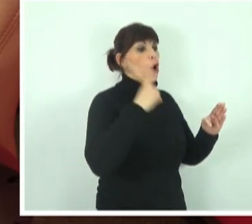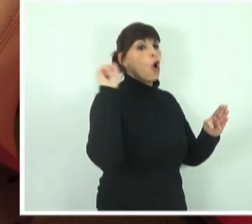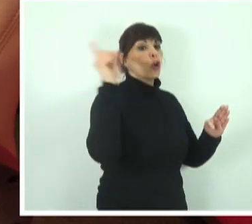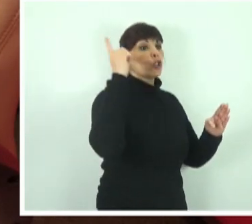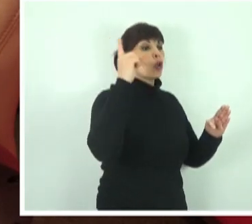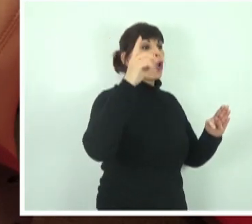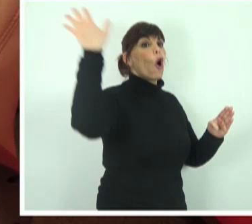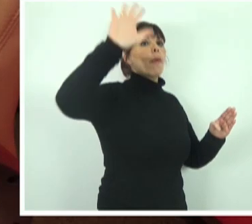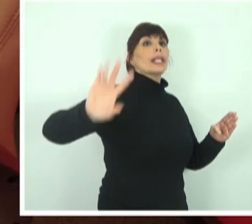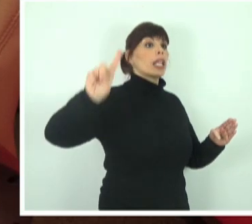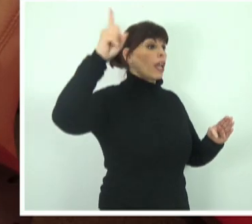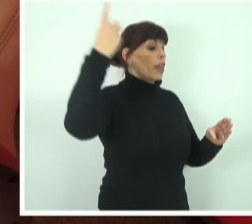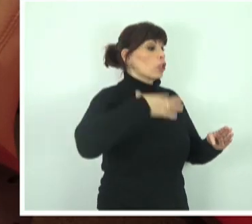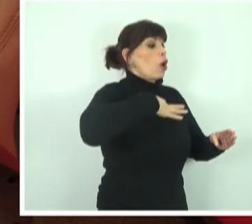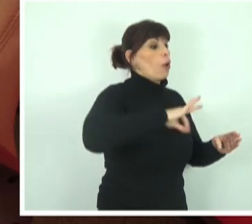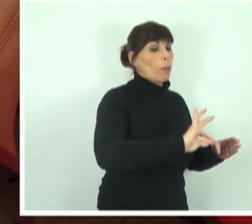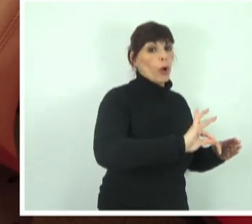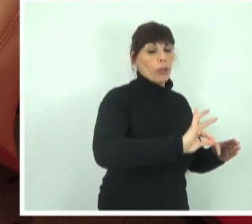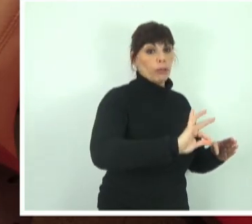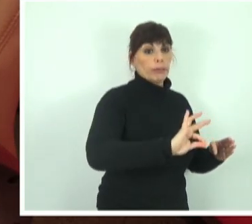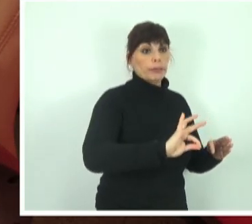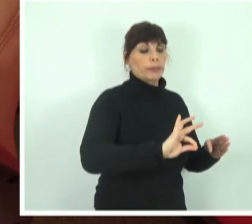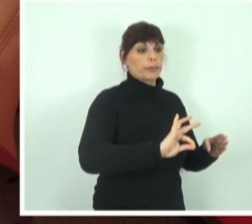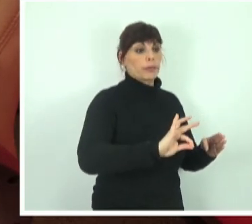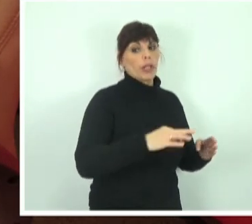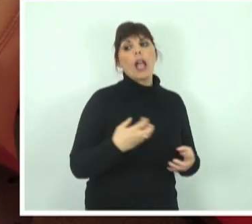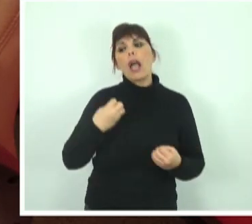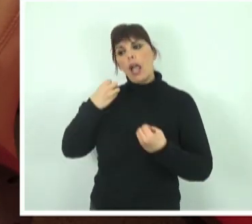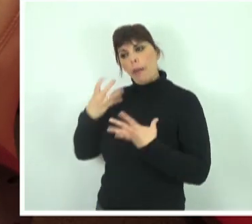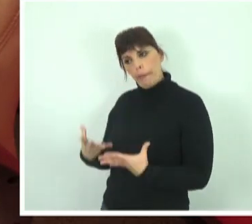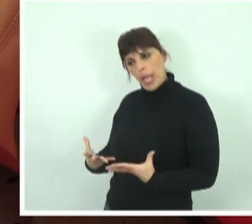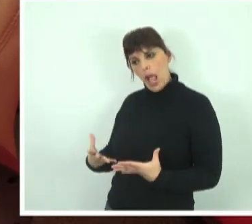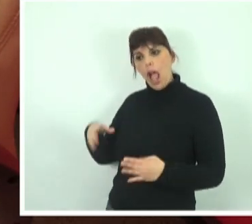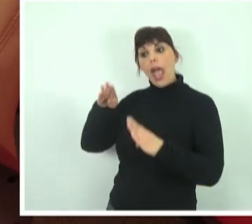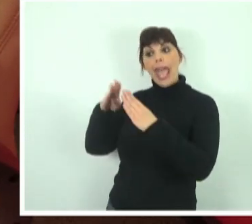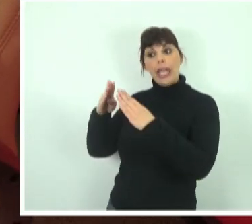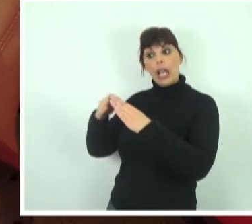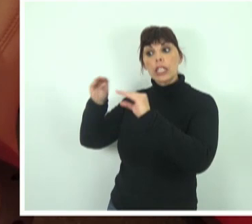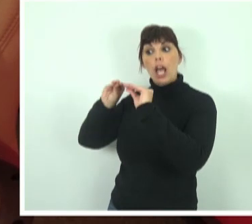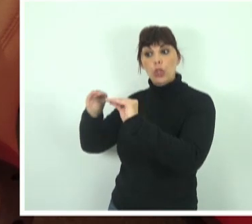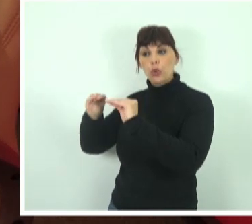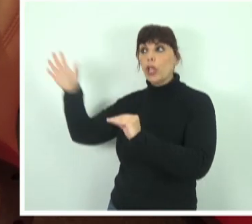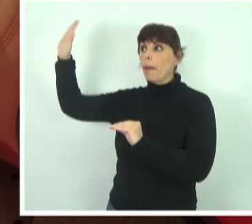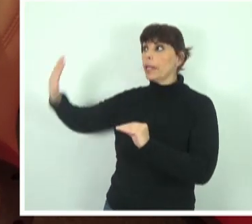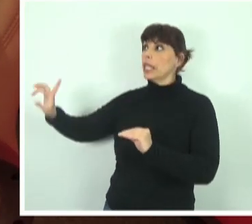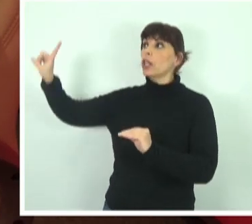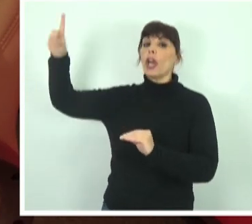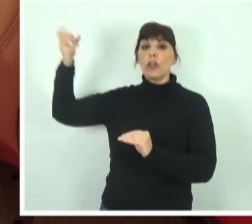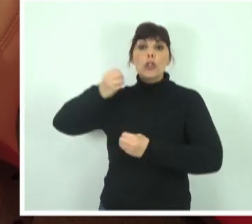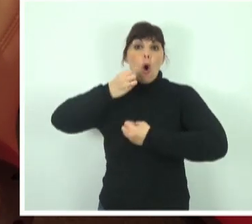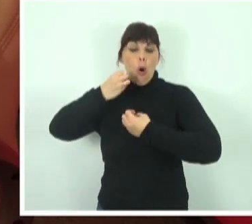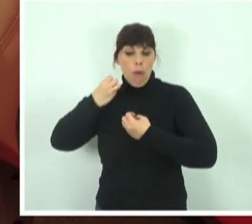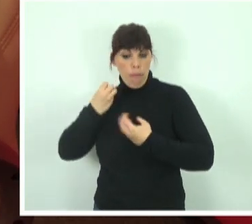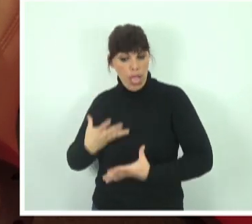vez, tú no solo puedes, tú tienes que tener la presencia del Señor en tu casa. Tú necesitas